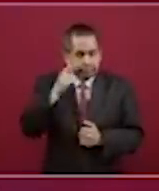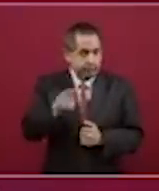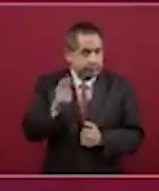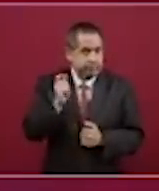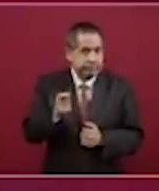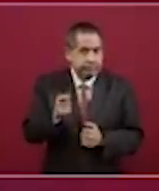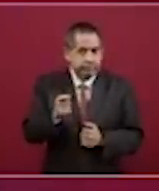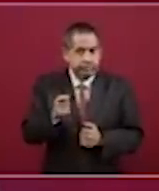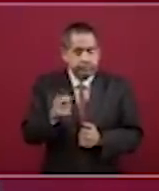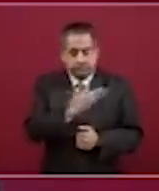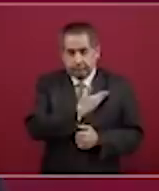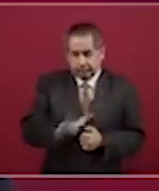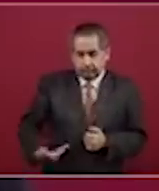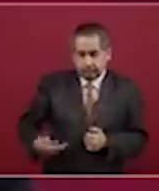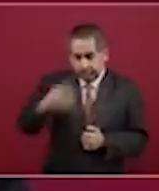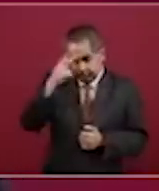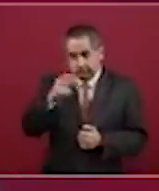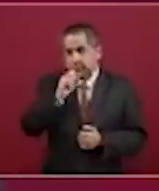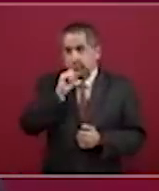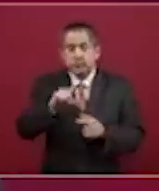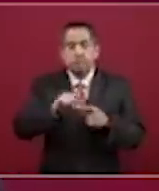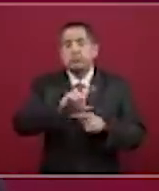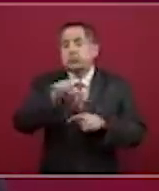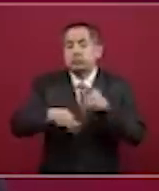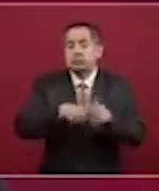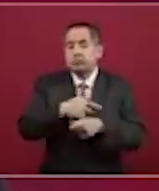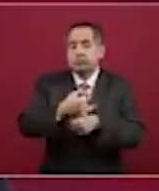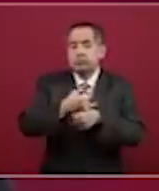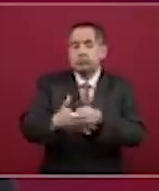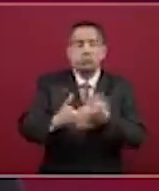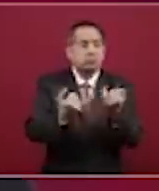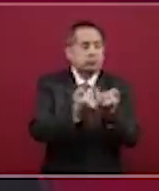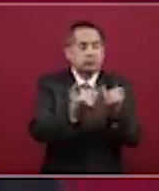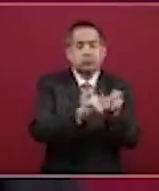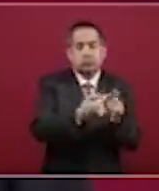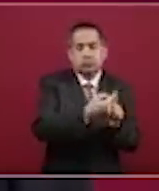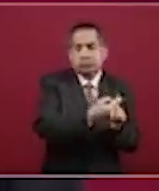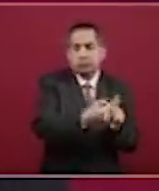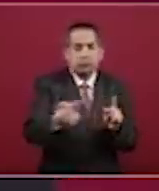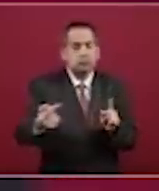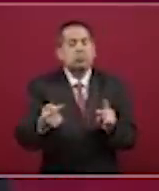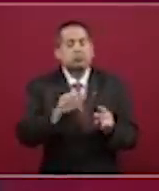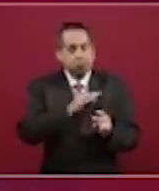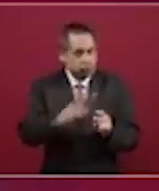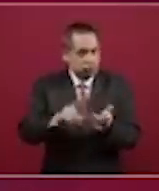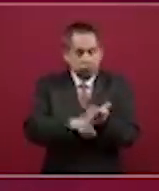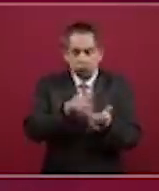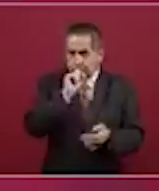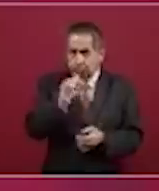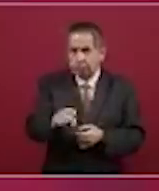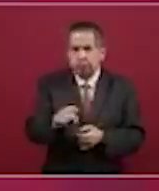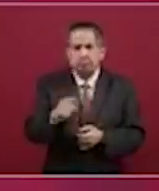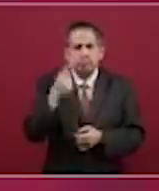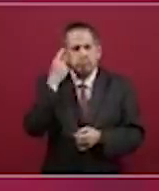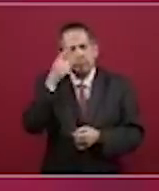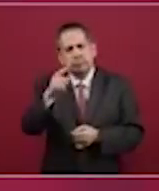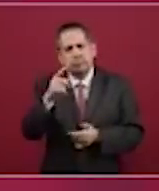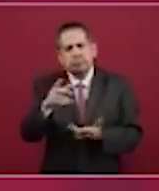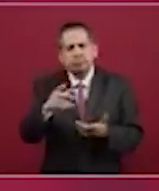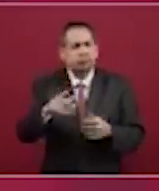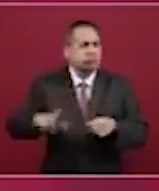para la presidencia de la República, pero después podría aplicar también